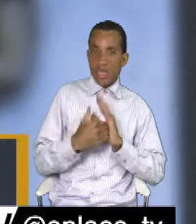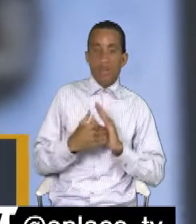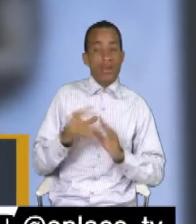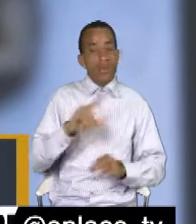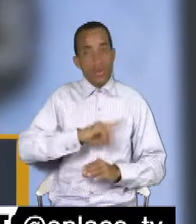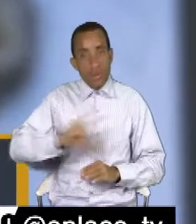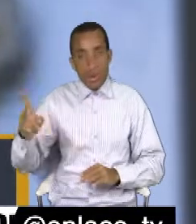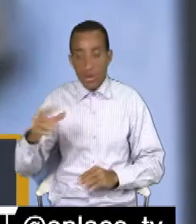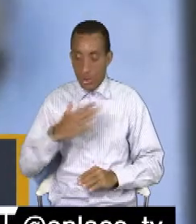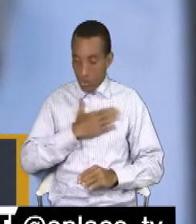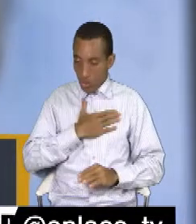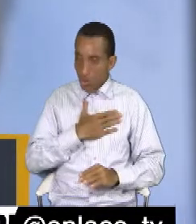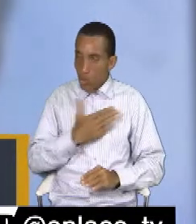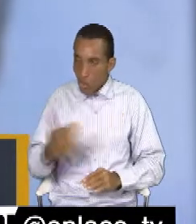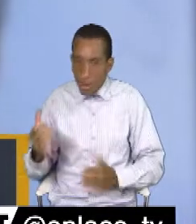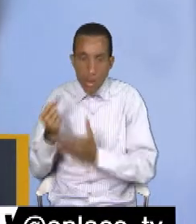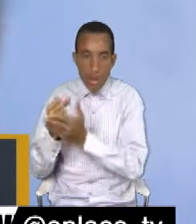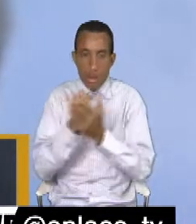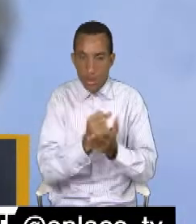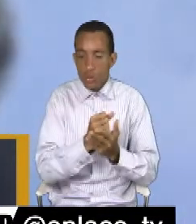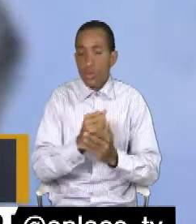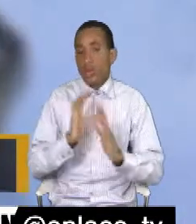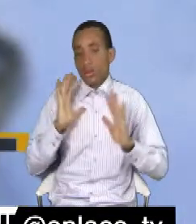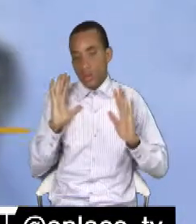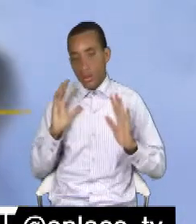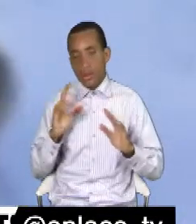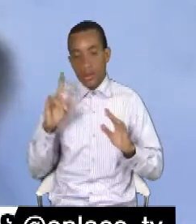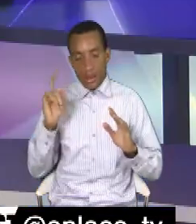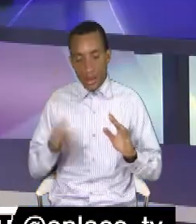están para salvar vidas. No hay derechos, señores.